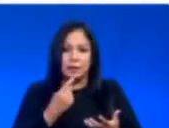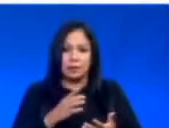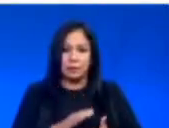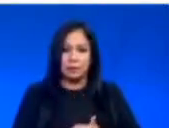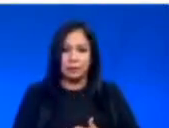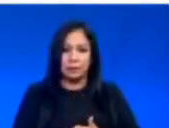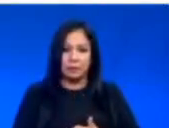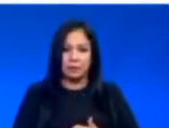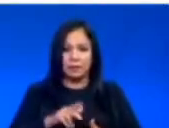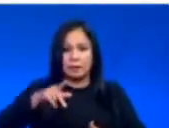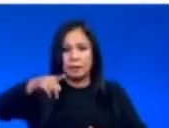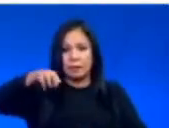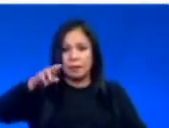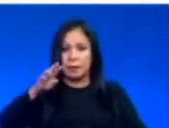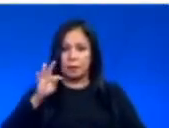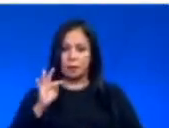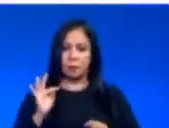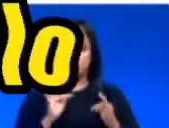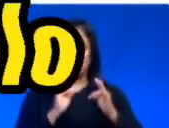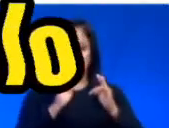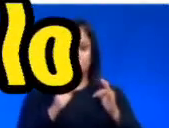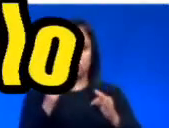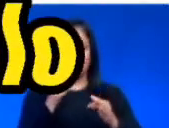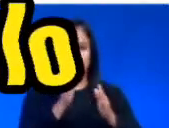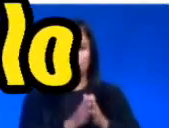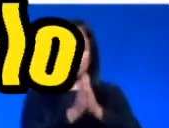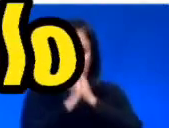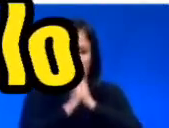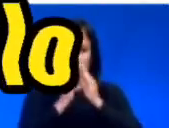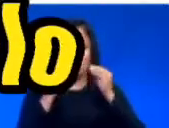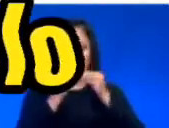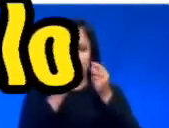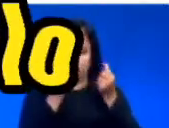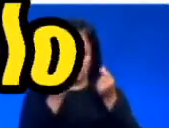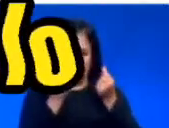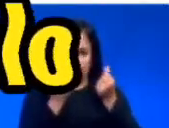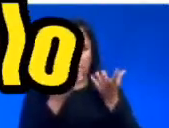Y Promptur no está pidiendo más plata, Promptur está pidiendo